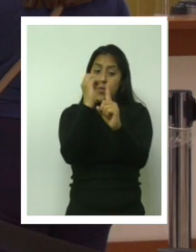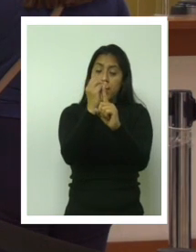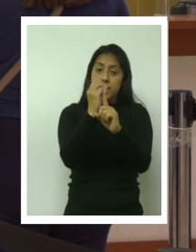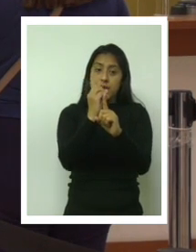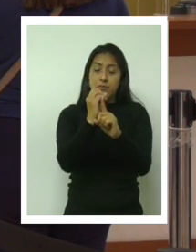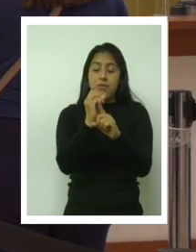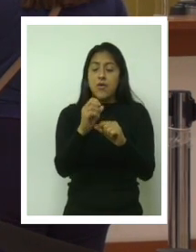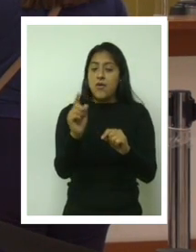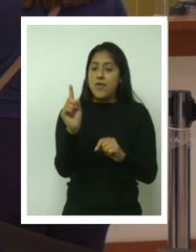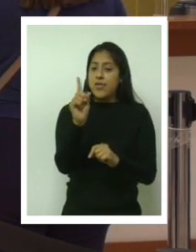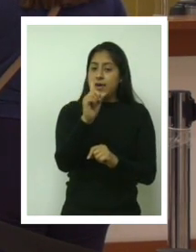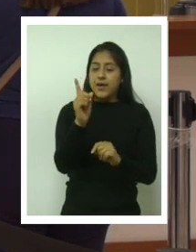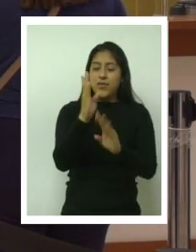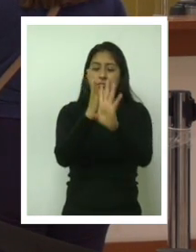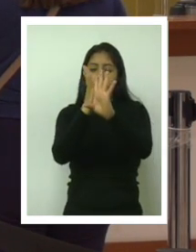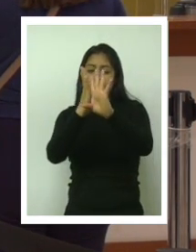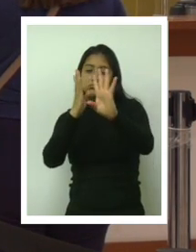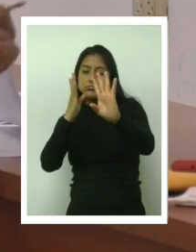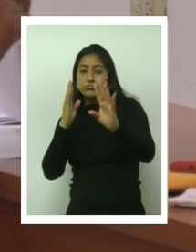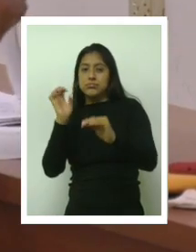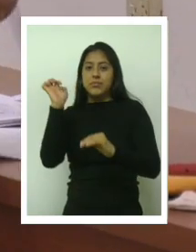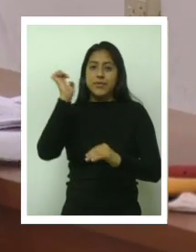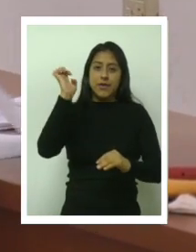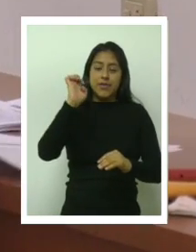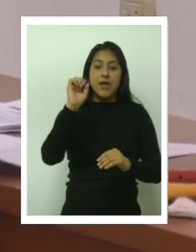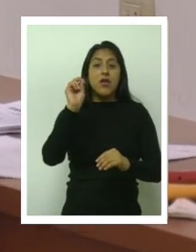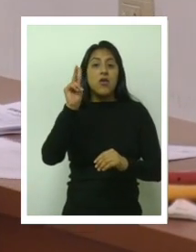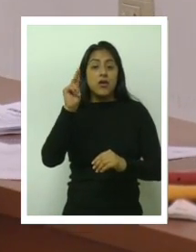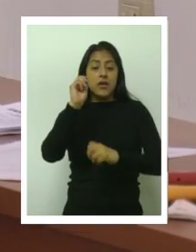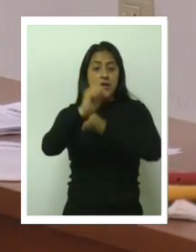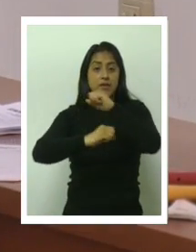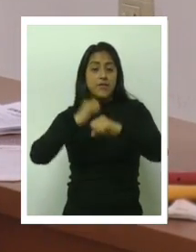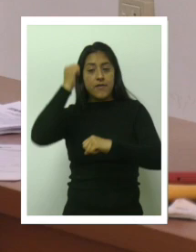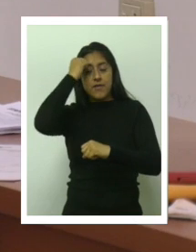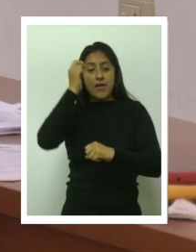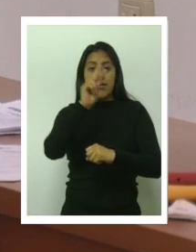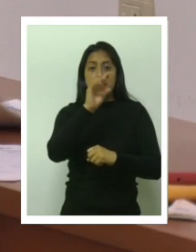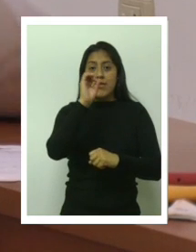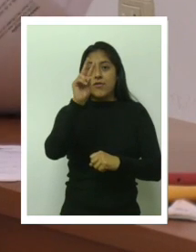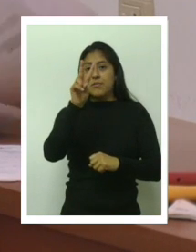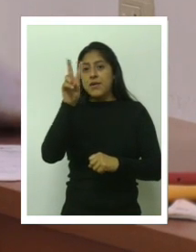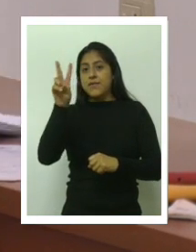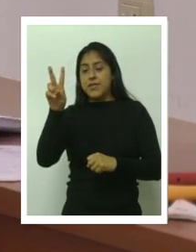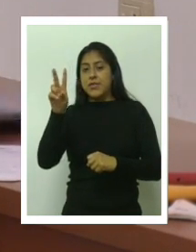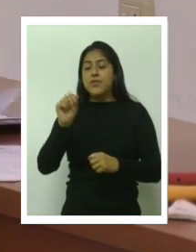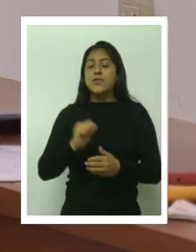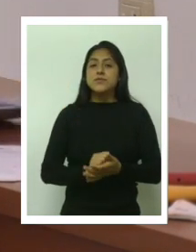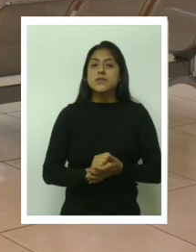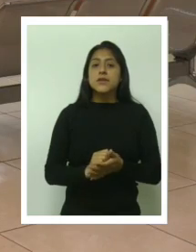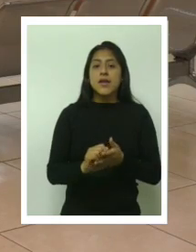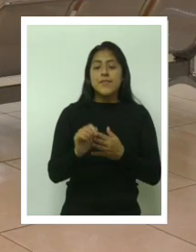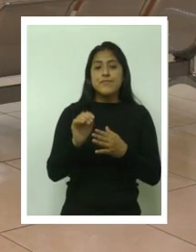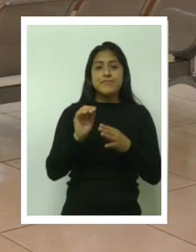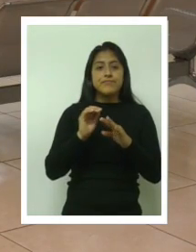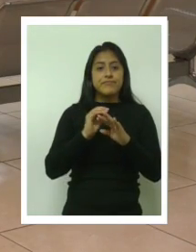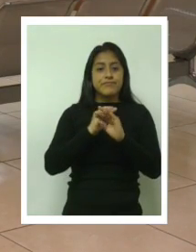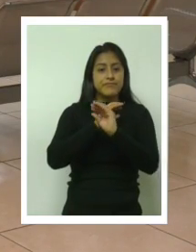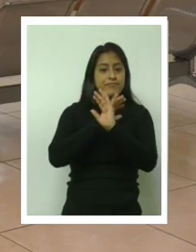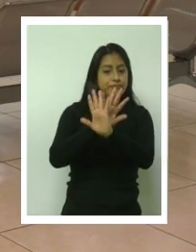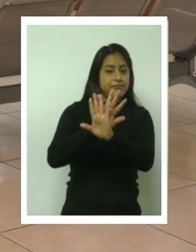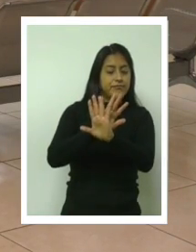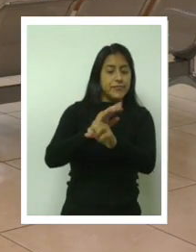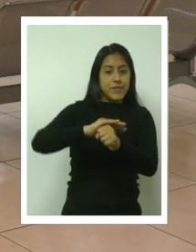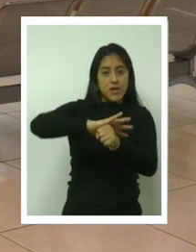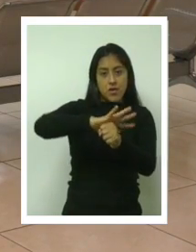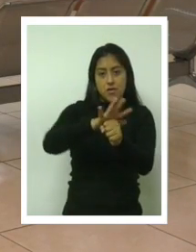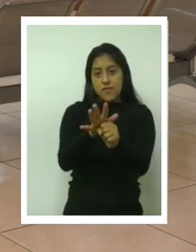RENAP, con el objetivo de evitar las aglomeraciones durante los meses de enero y febrero del año 2022 y así